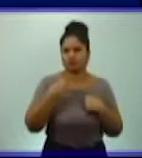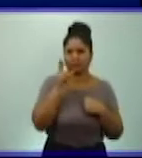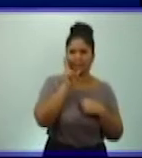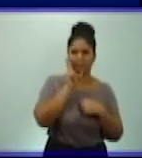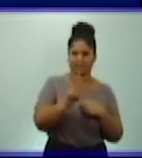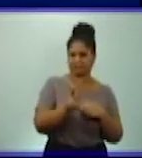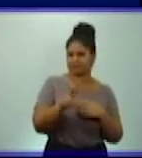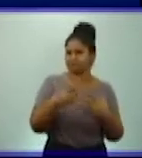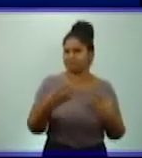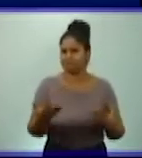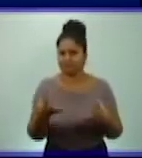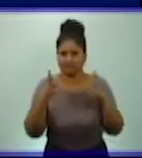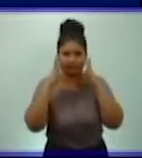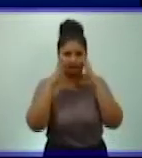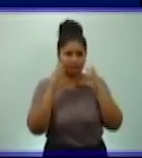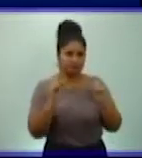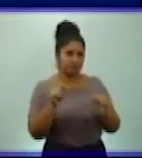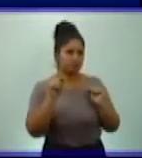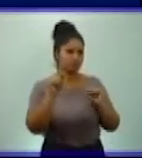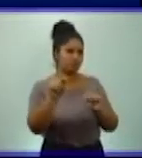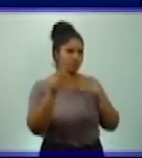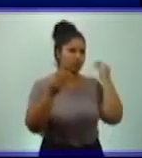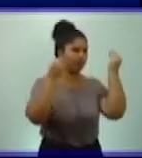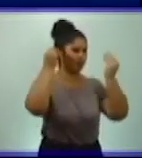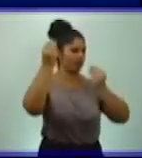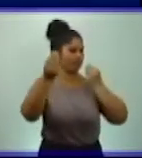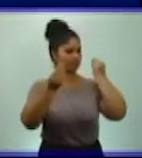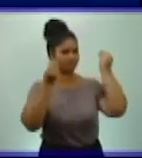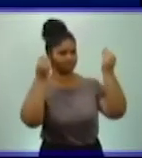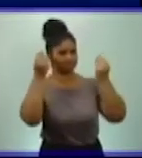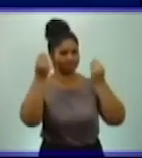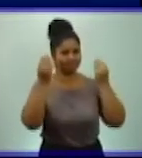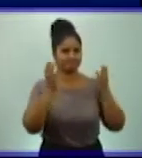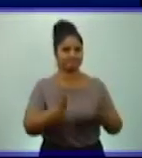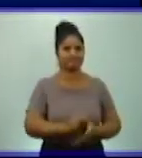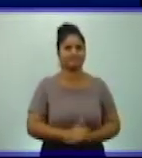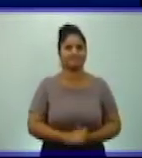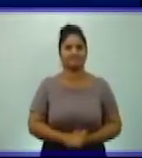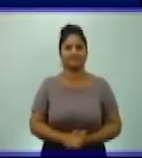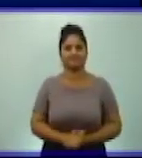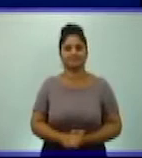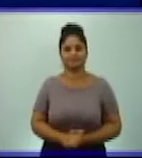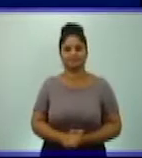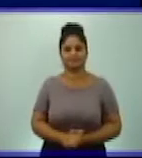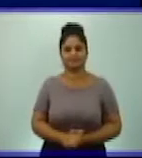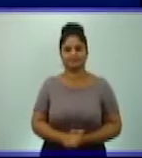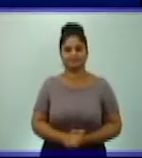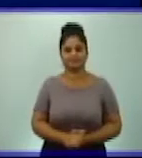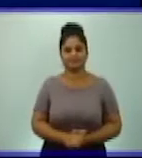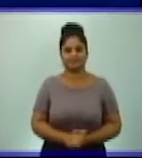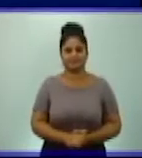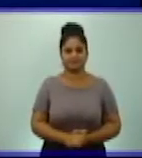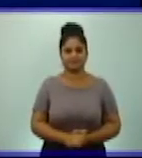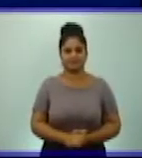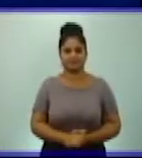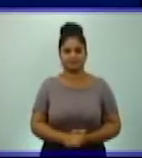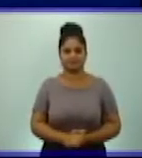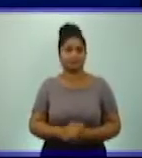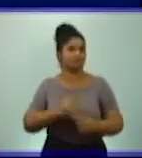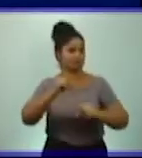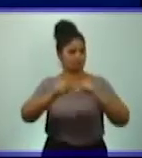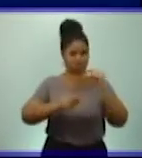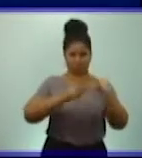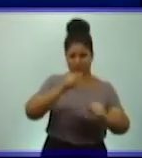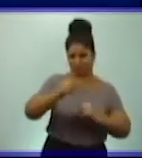que vieses mi sinceridad hacia ti, pero eso no se logra aún. Por tanto,